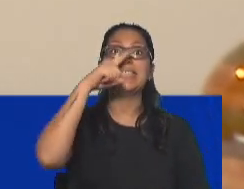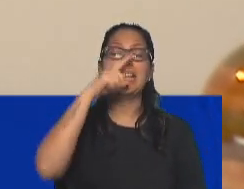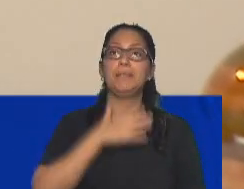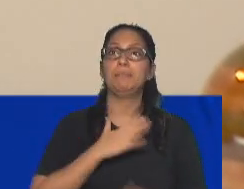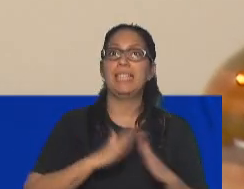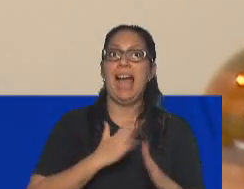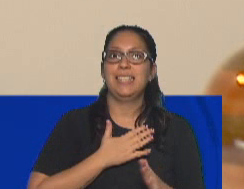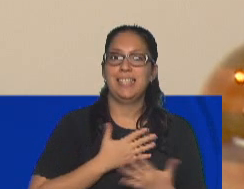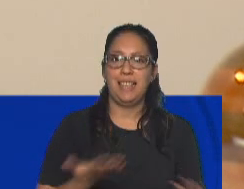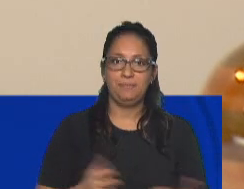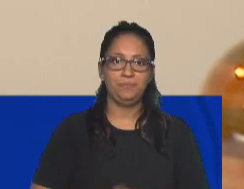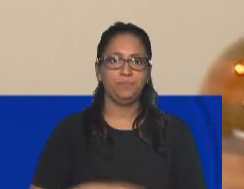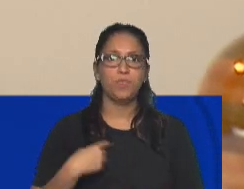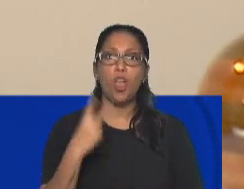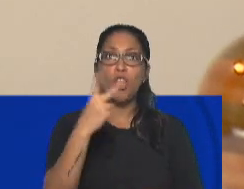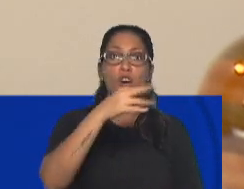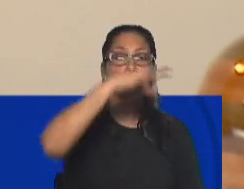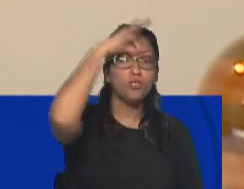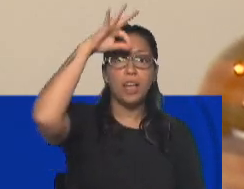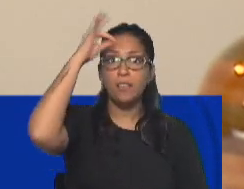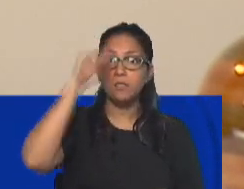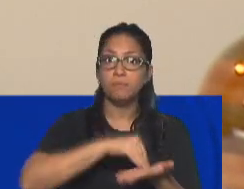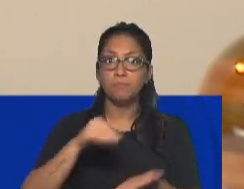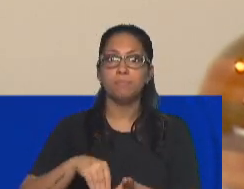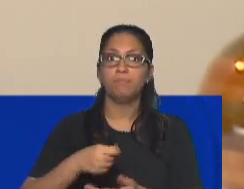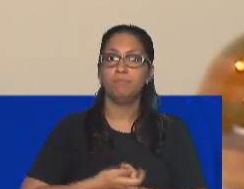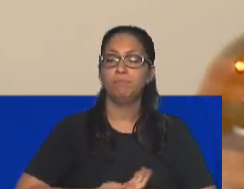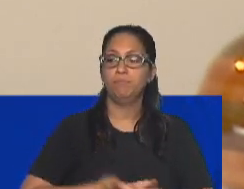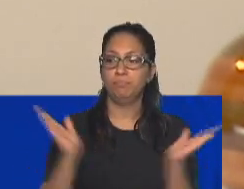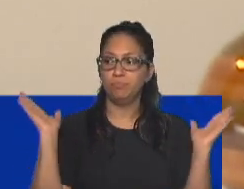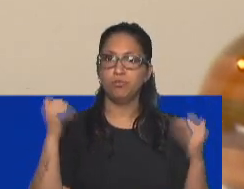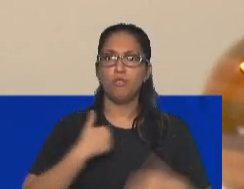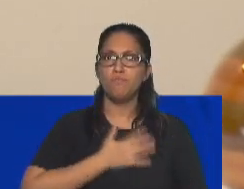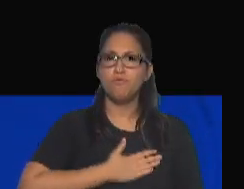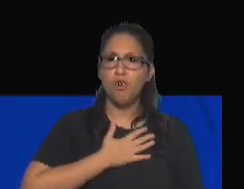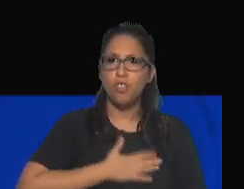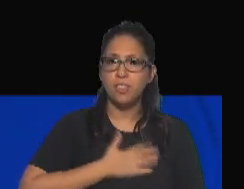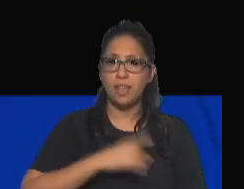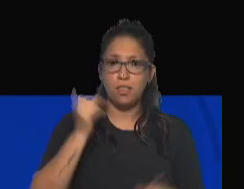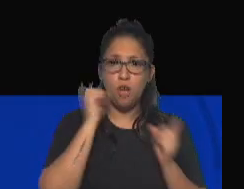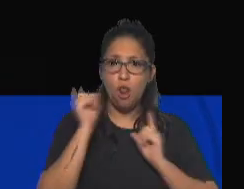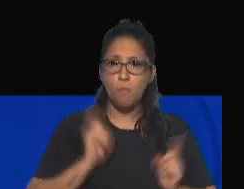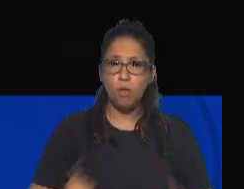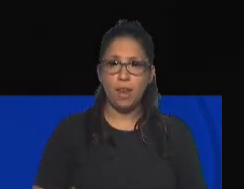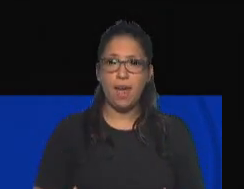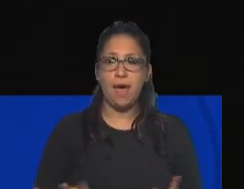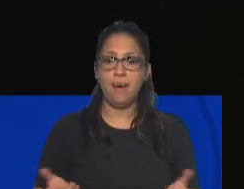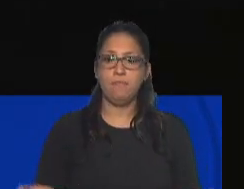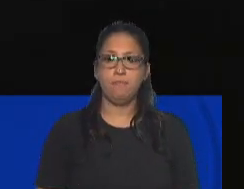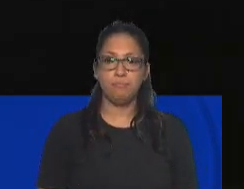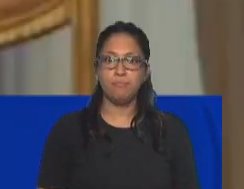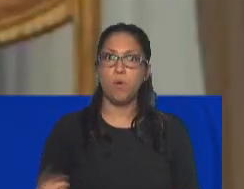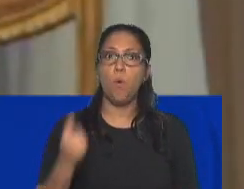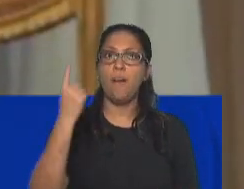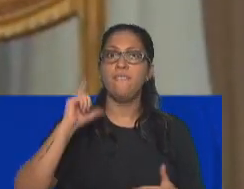bien, muy bien. Acabo de estrenar dos espectáculos. Estoy muy contento, así como no puedo creer. Uno es la